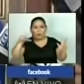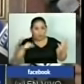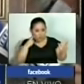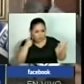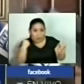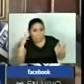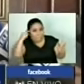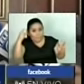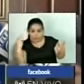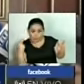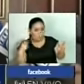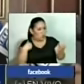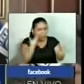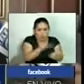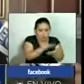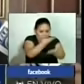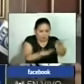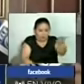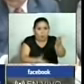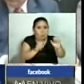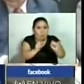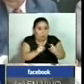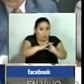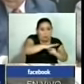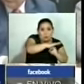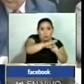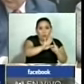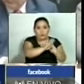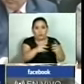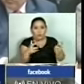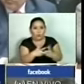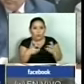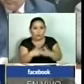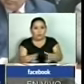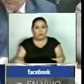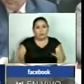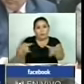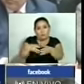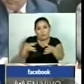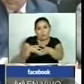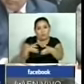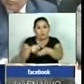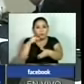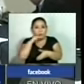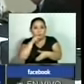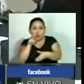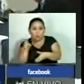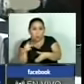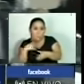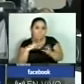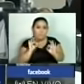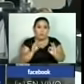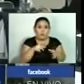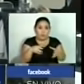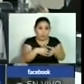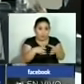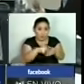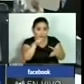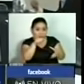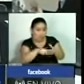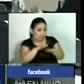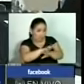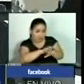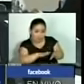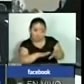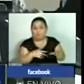los elementos necesarios para quitarle el fuero a su compañero de fracción. Por tal motivo, se retiraron inconformes al concluir